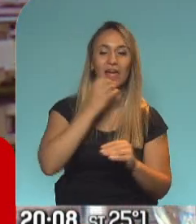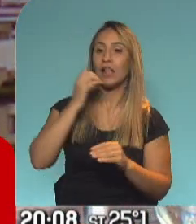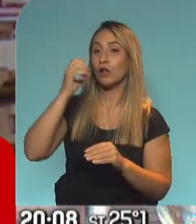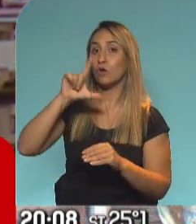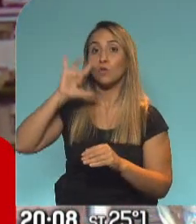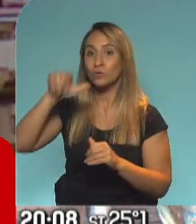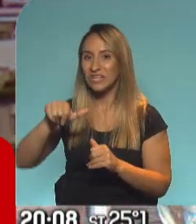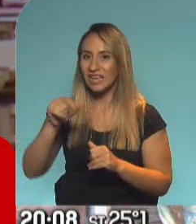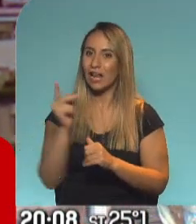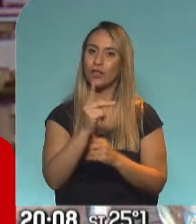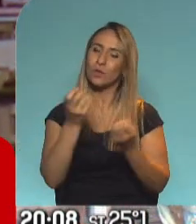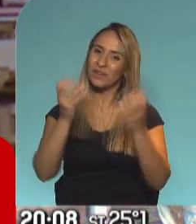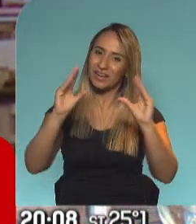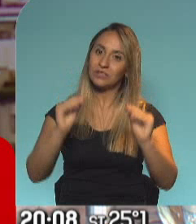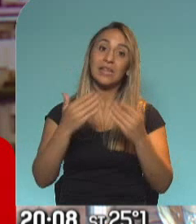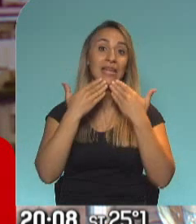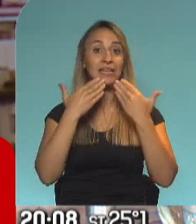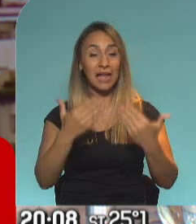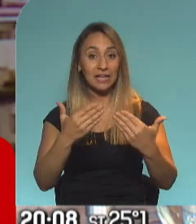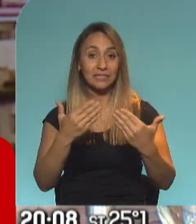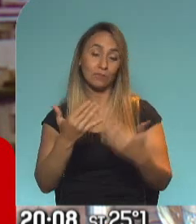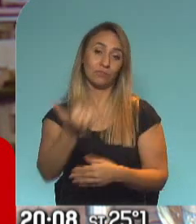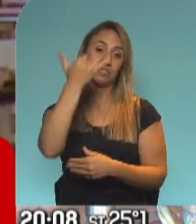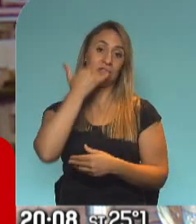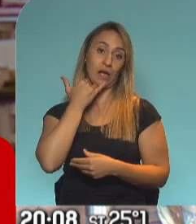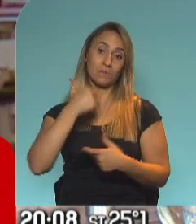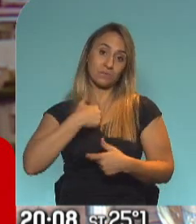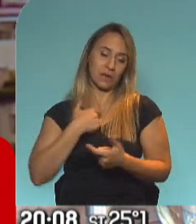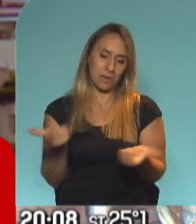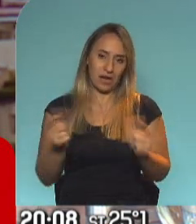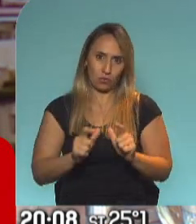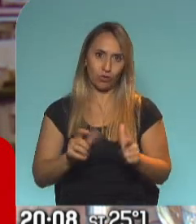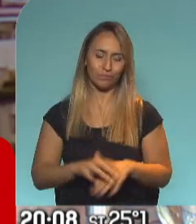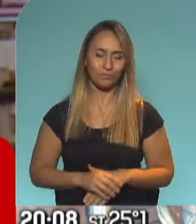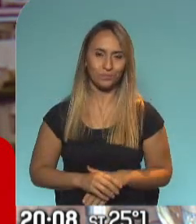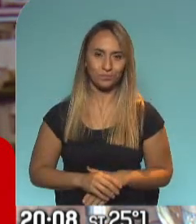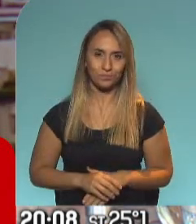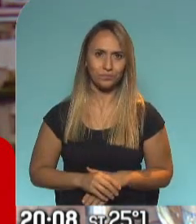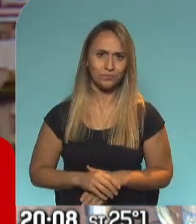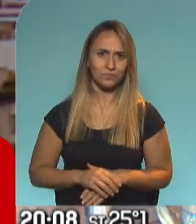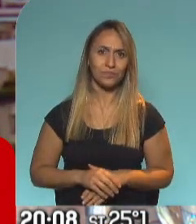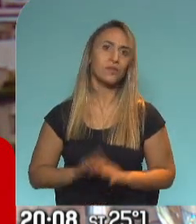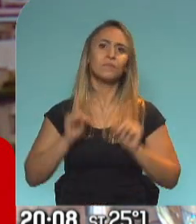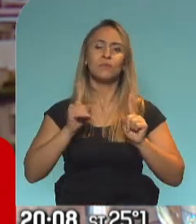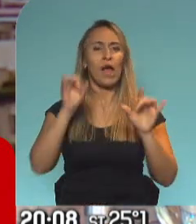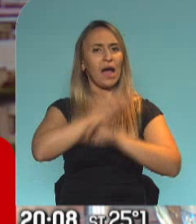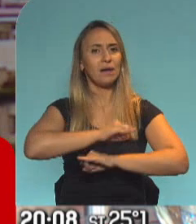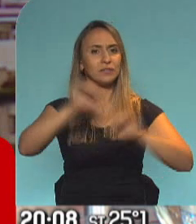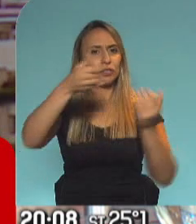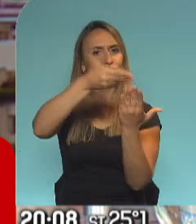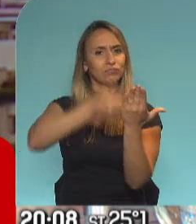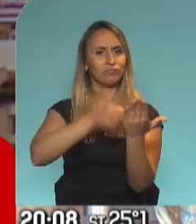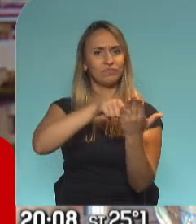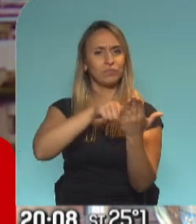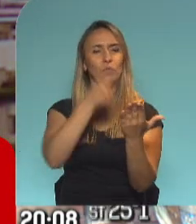Y gracias por llamarme a esta reunión. Por favor. Decía, en ese comunicado hay una frase que